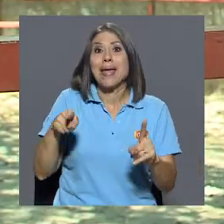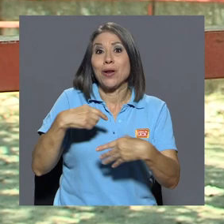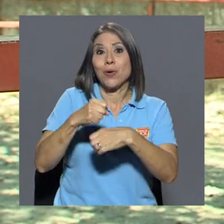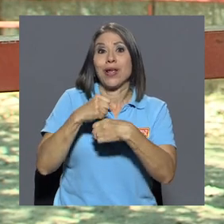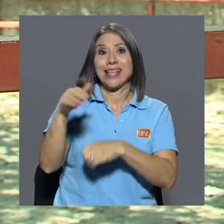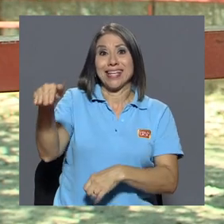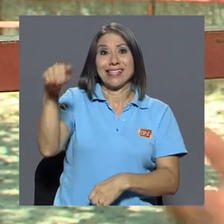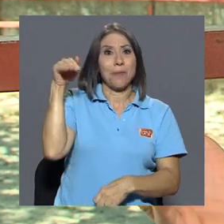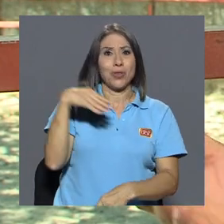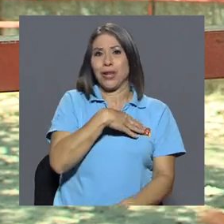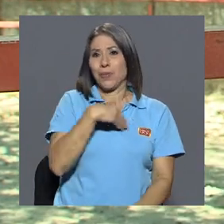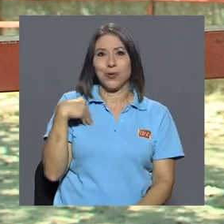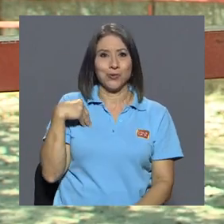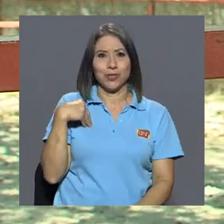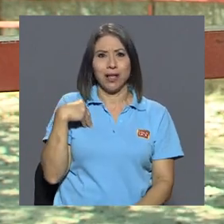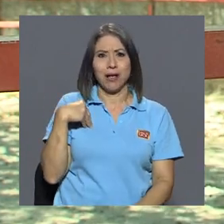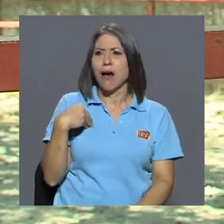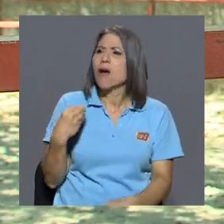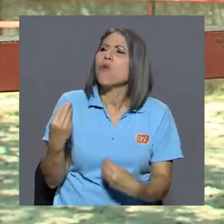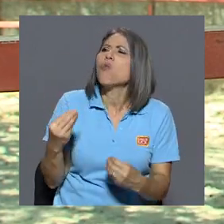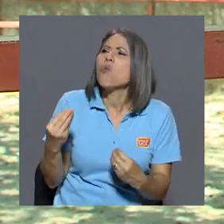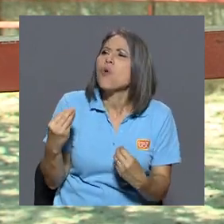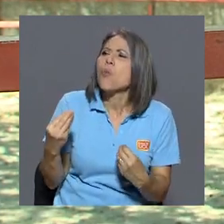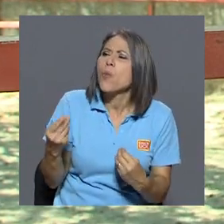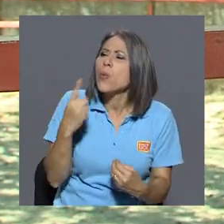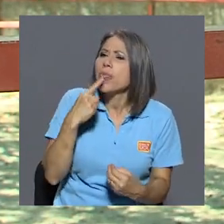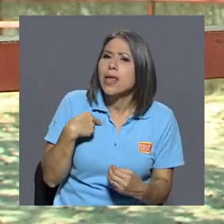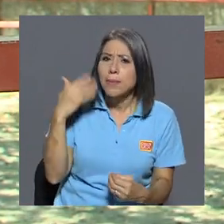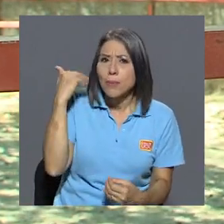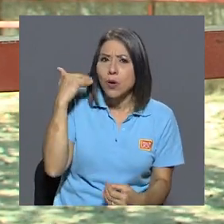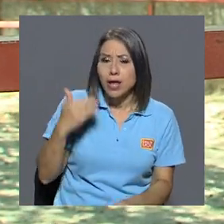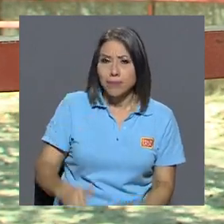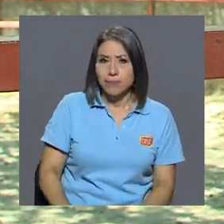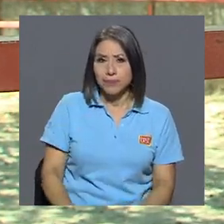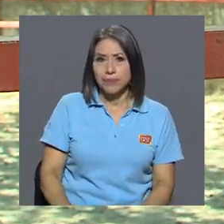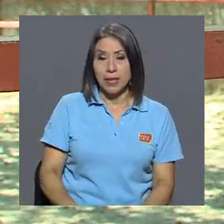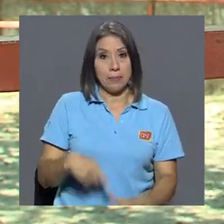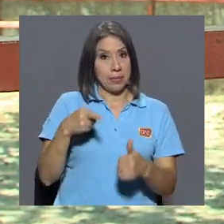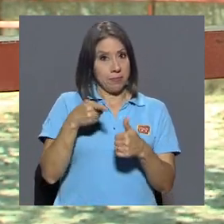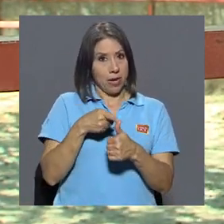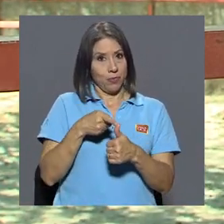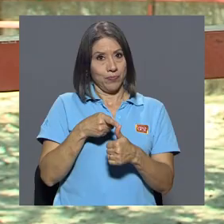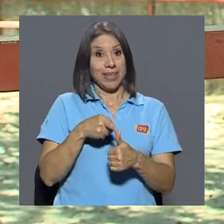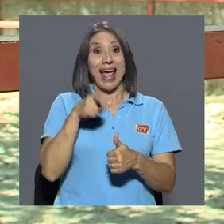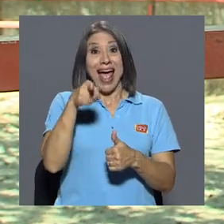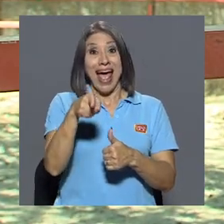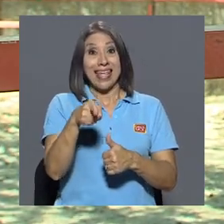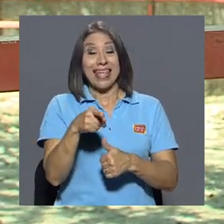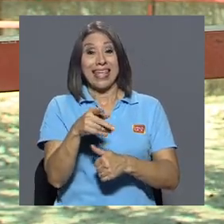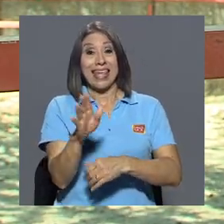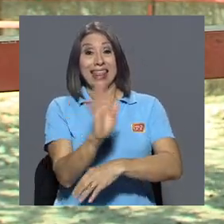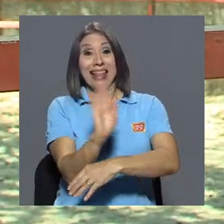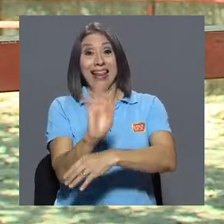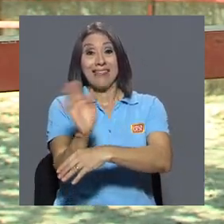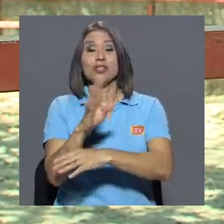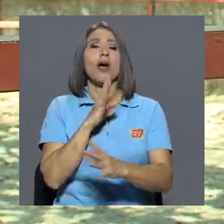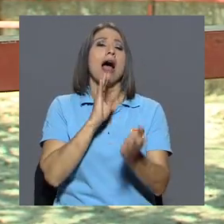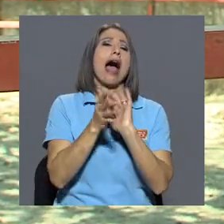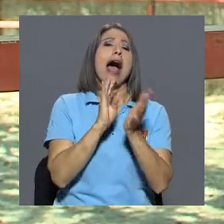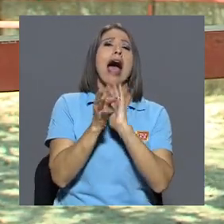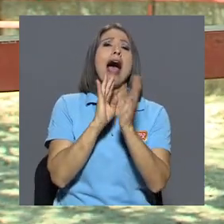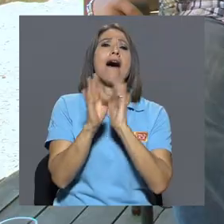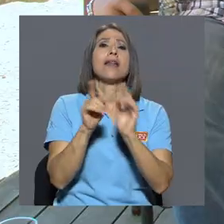¿Cómo? Dígame por qué. Primero, los que hablan ahí en la televisión no saben